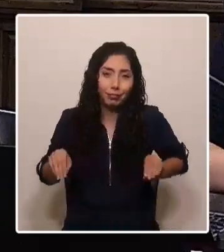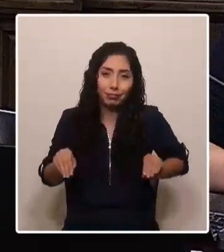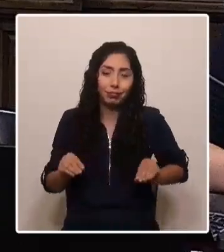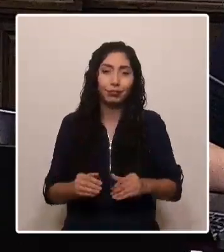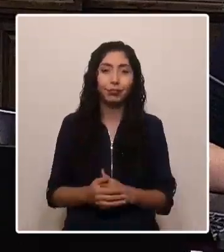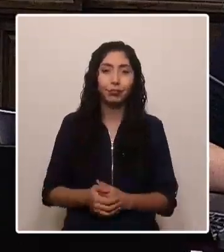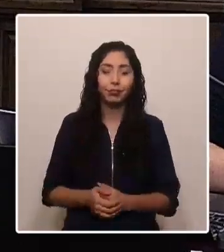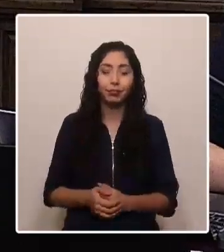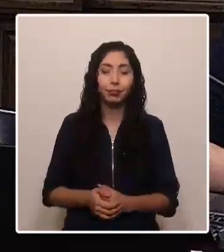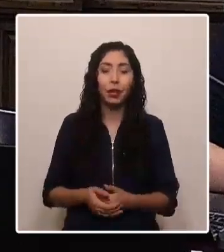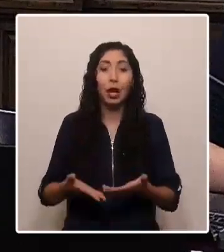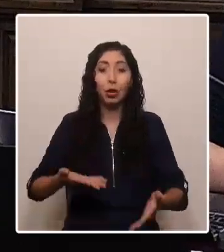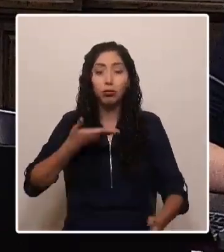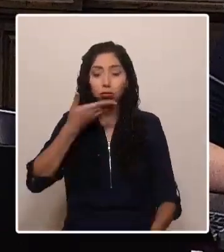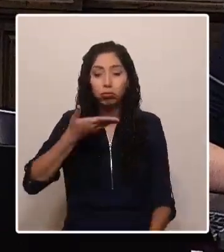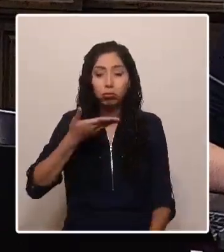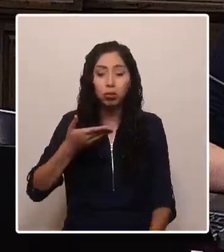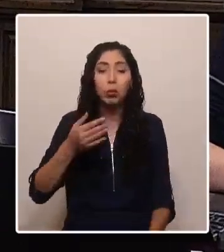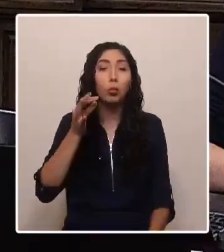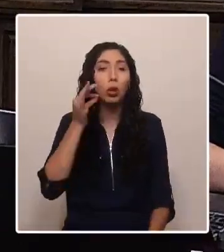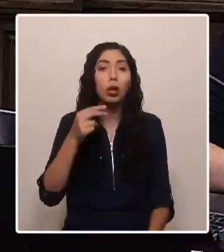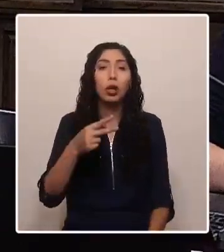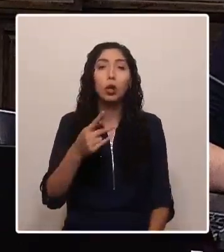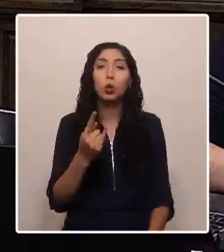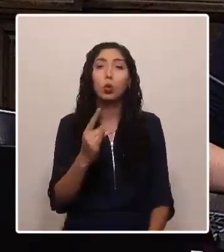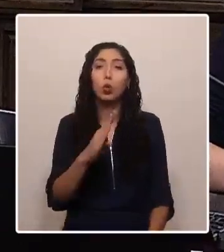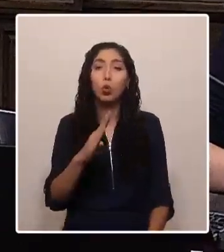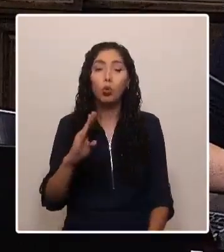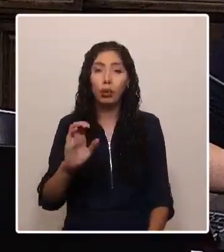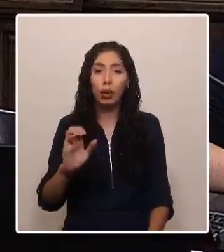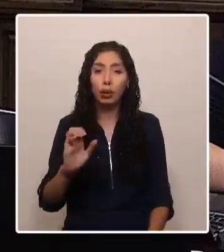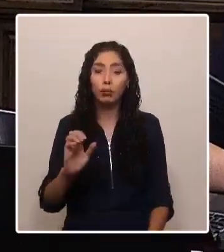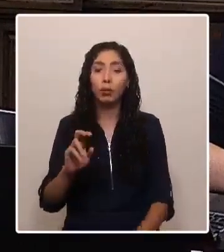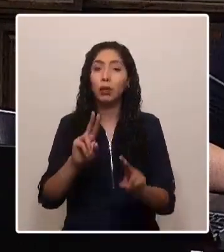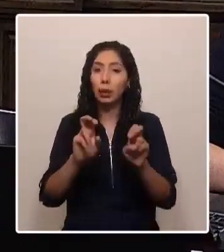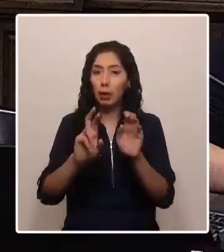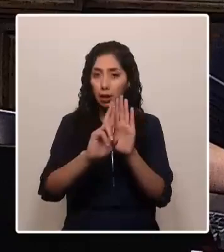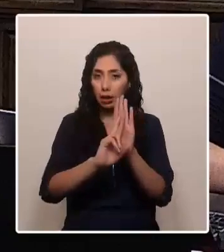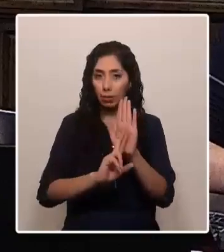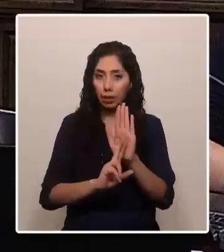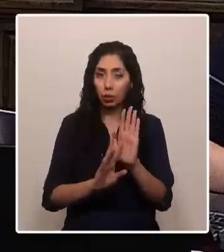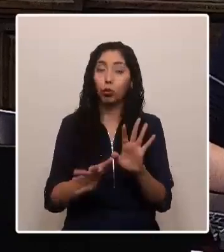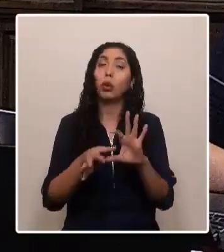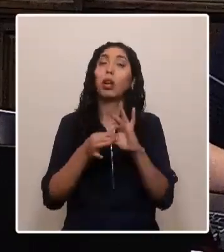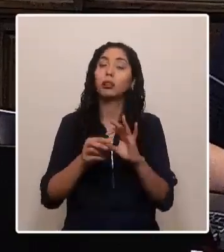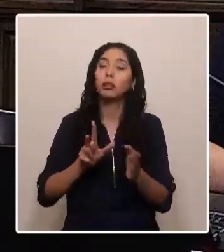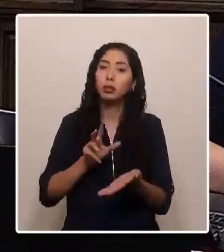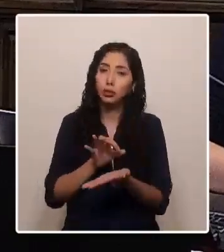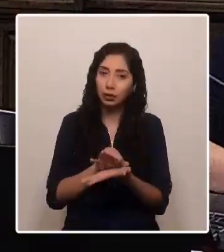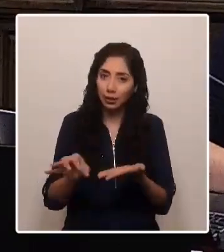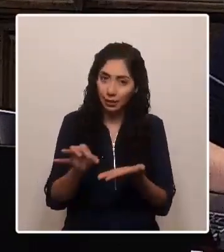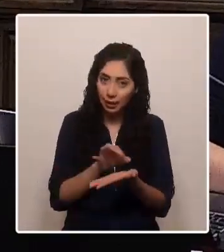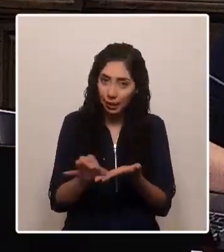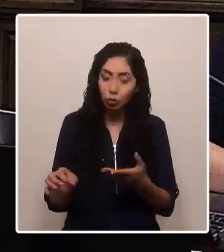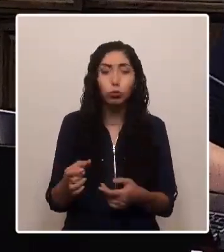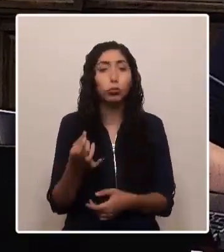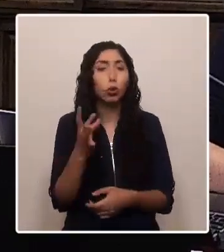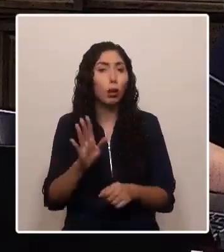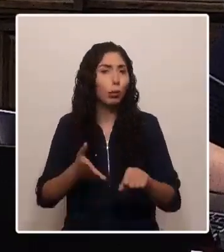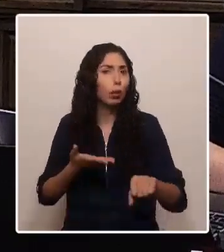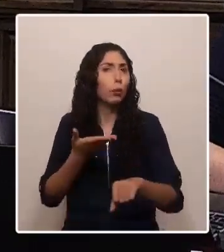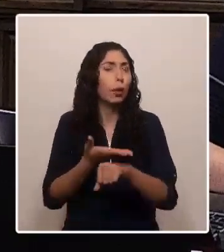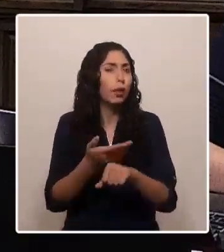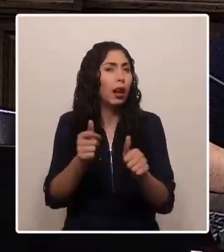Tiene la palabra la convencional Constanza Juve por un punto reglamentario. Gracias, señor secretario. Simplemente pedirle un pronunciamiento a la